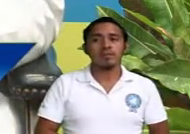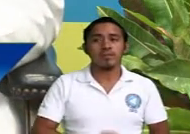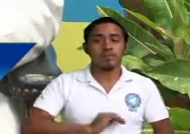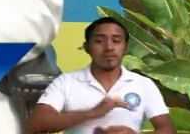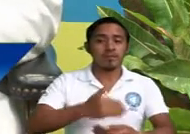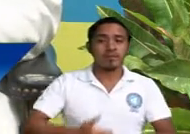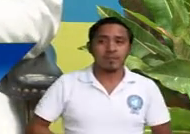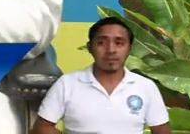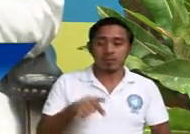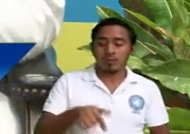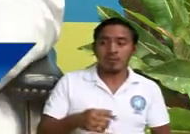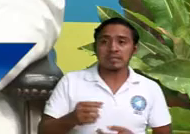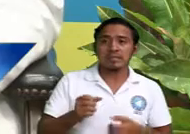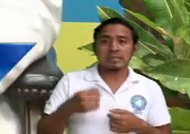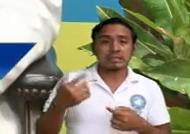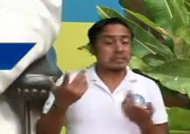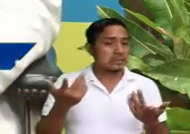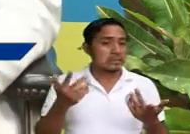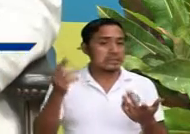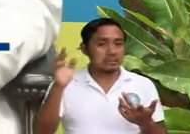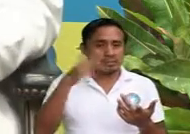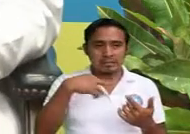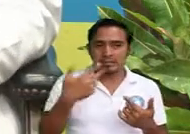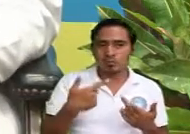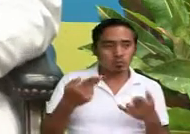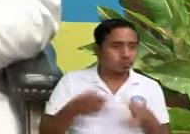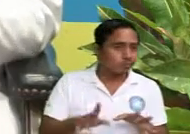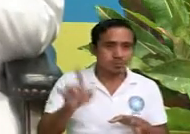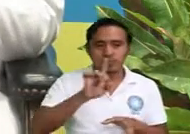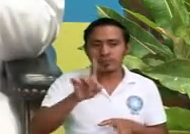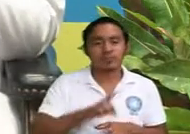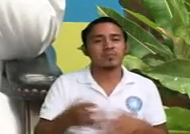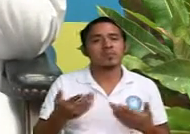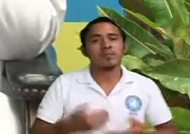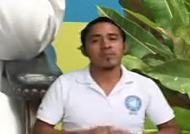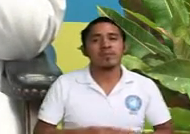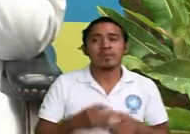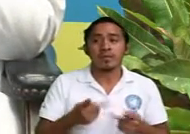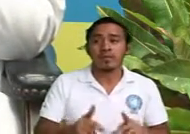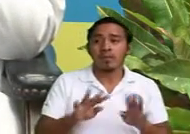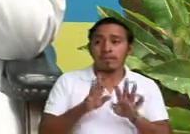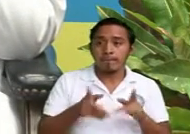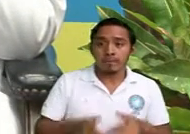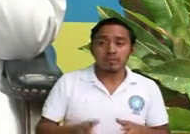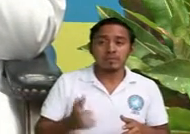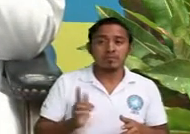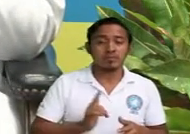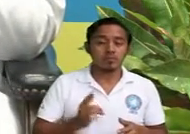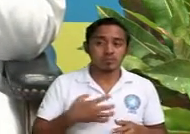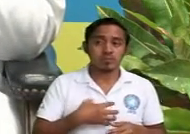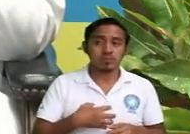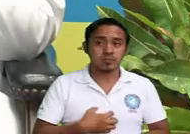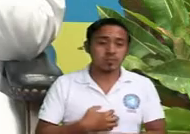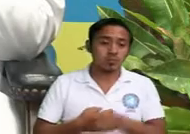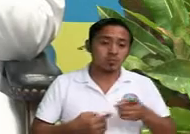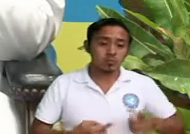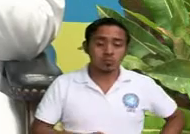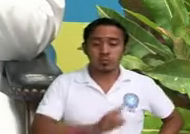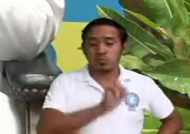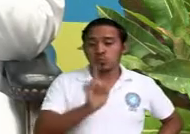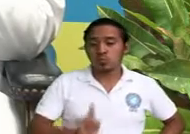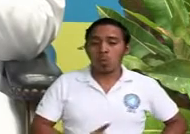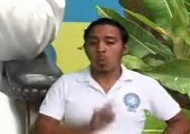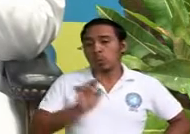embarazo múltiple es un embarazo fuera de lo normal. Pero si la paciente tiene la anidación de uno o más